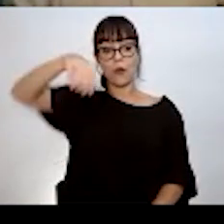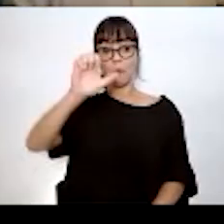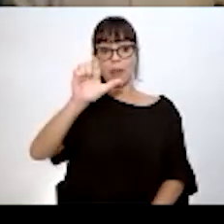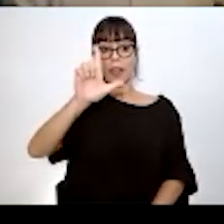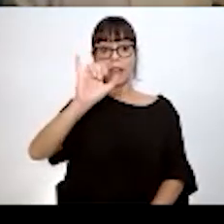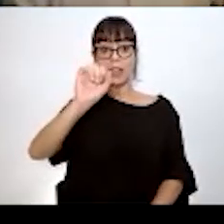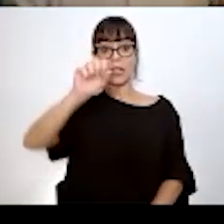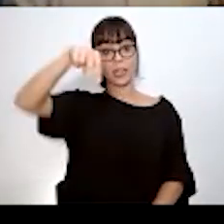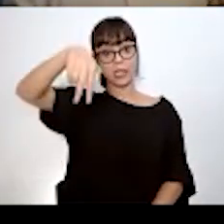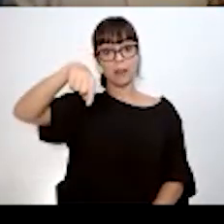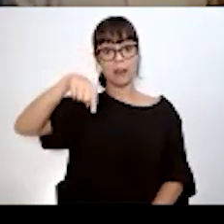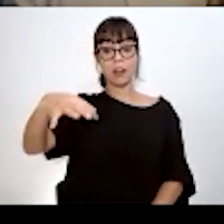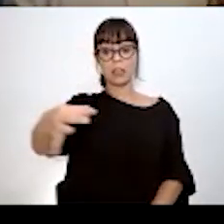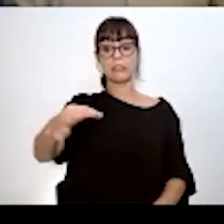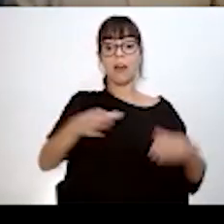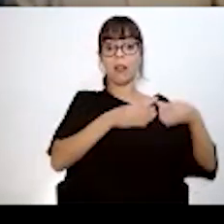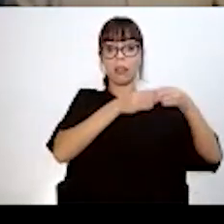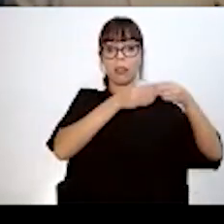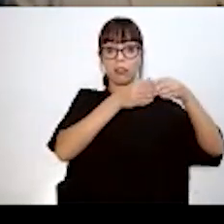naufragio